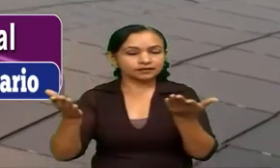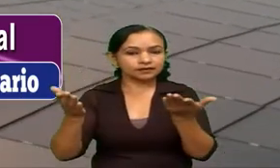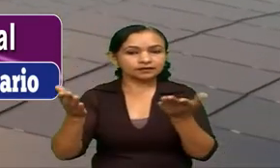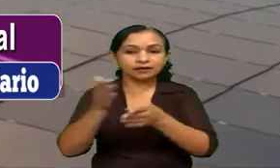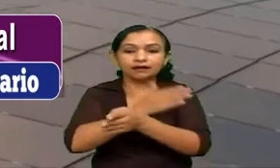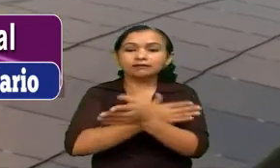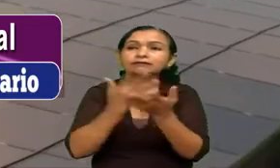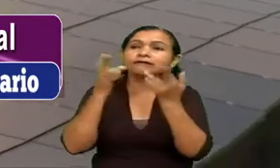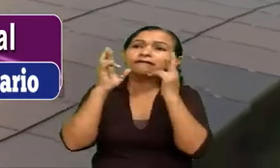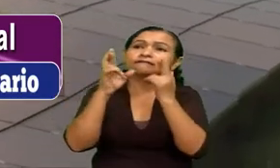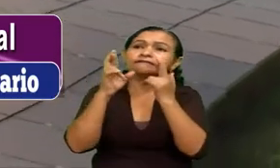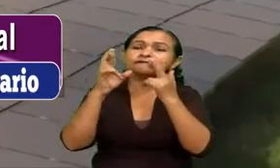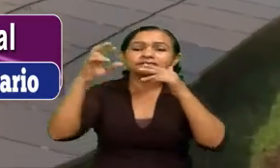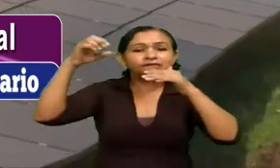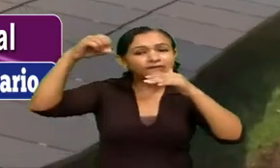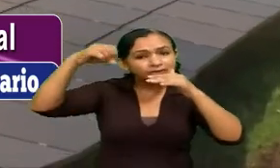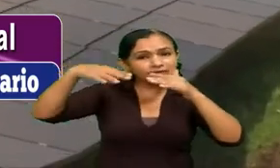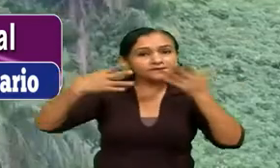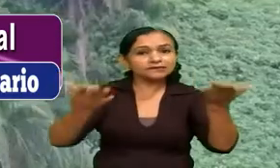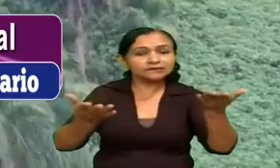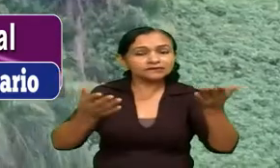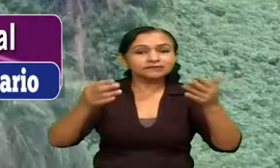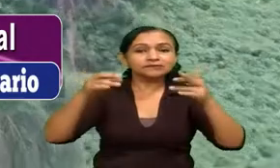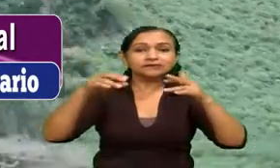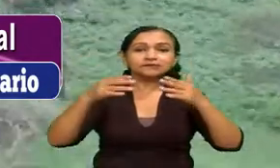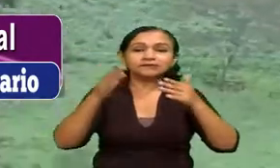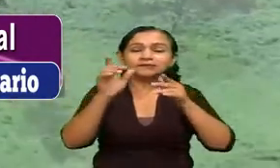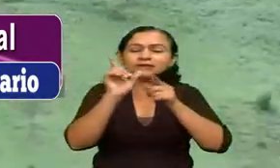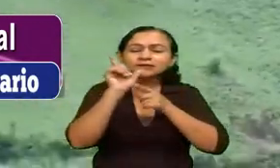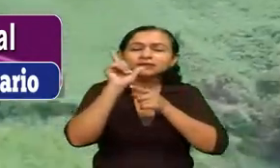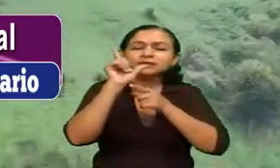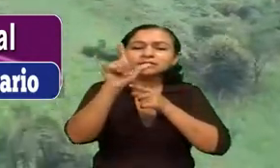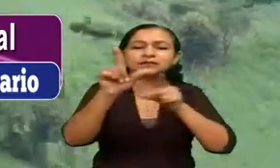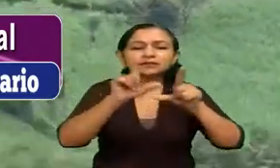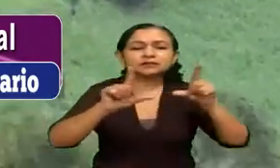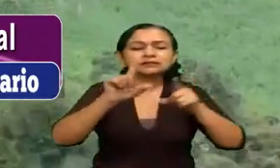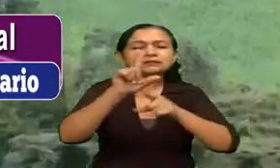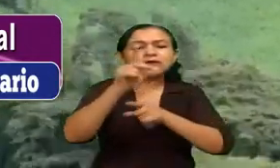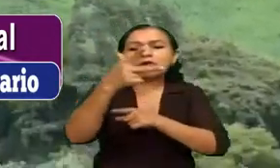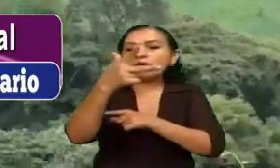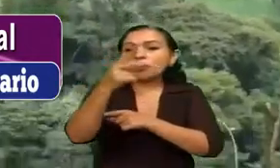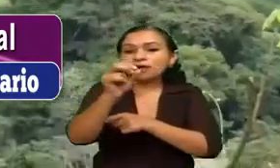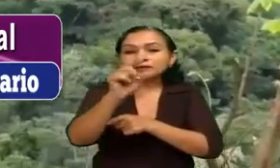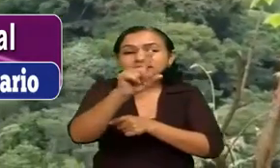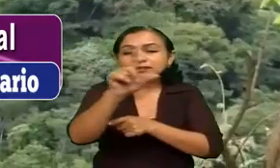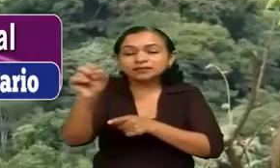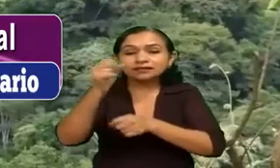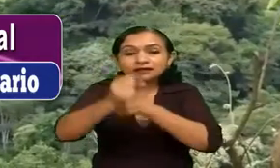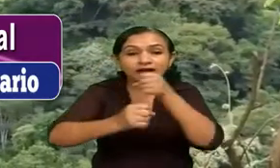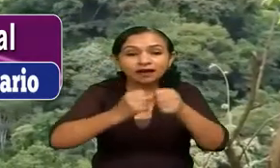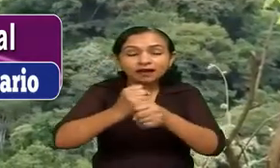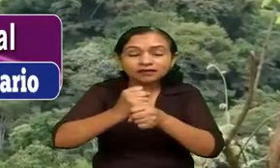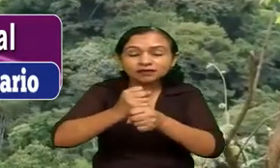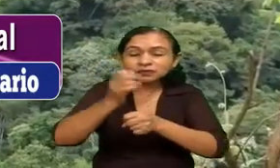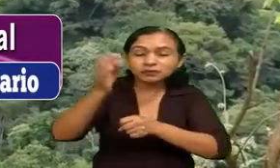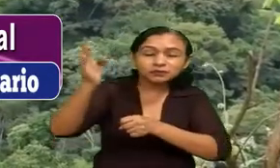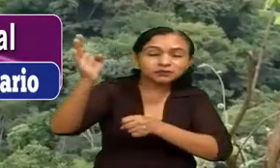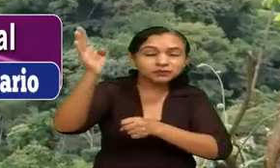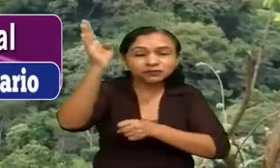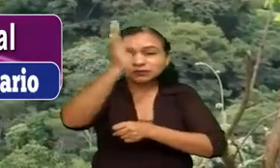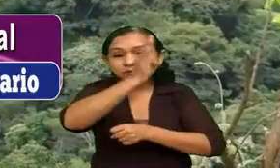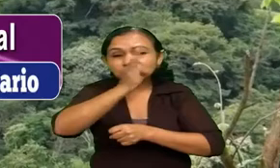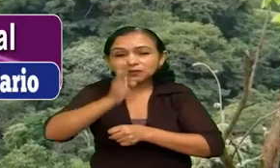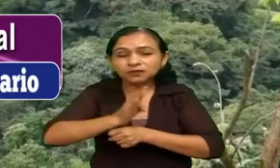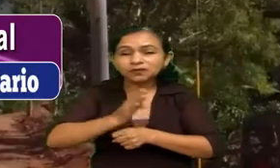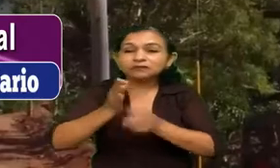soñaban con tener energía. Hay lugares que tienen 80, 100 años de existir y que habían hecho